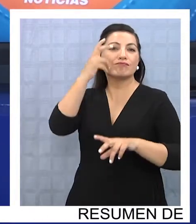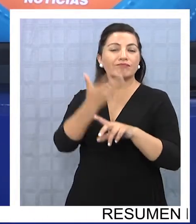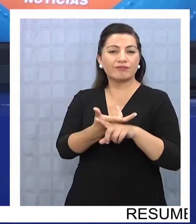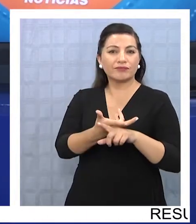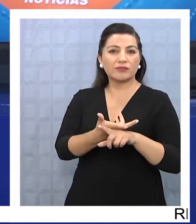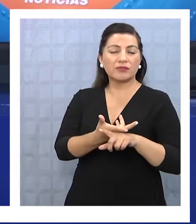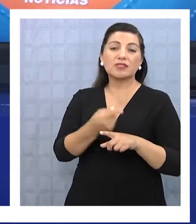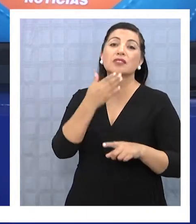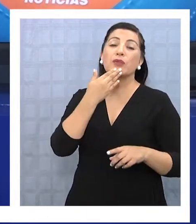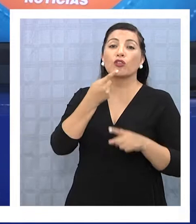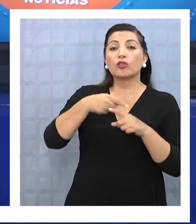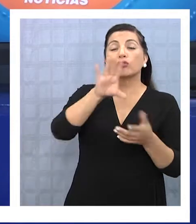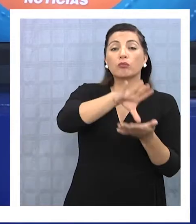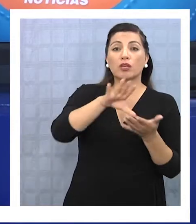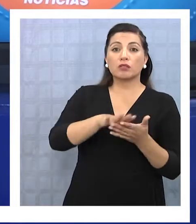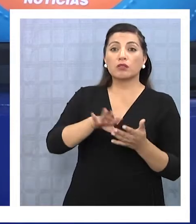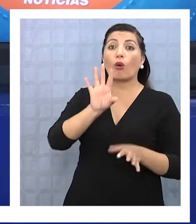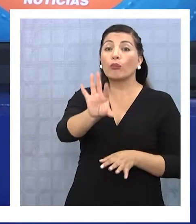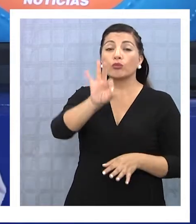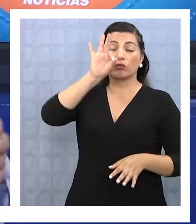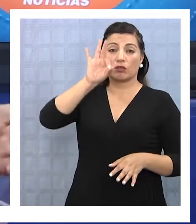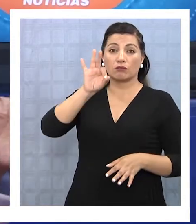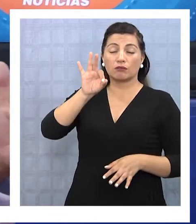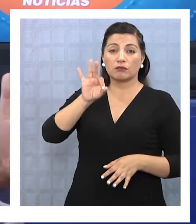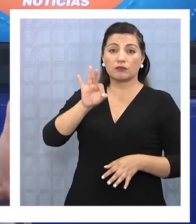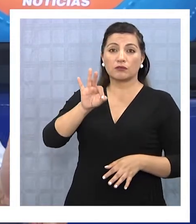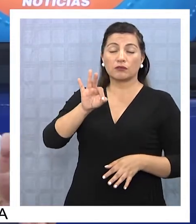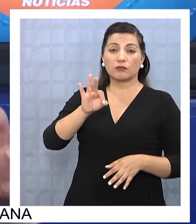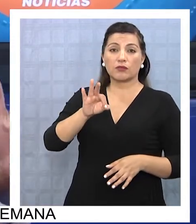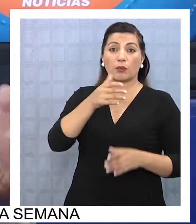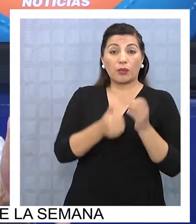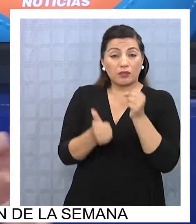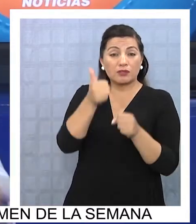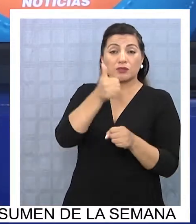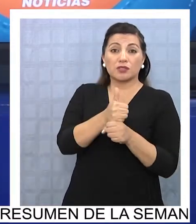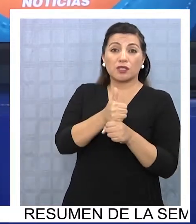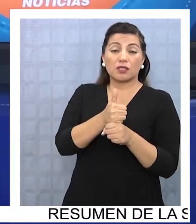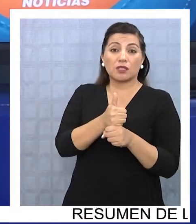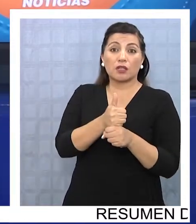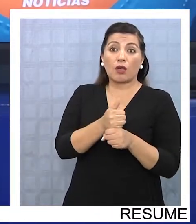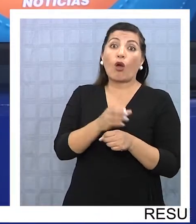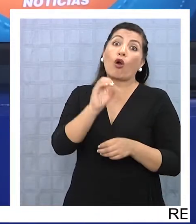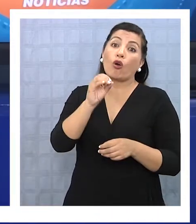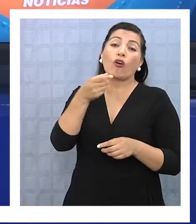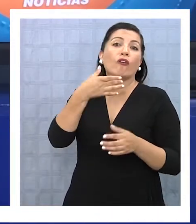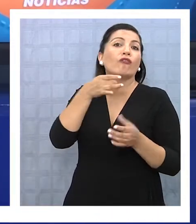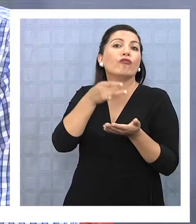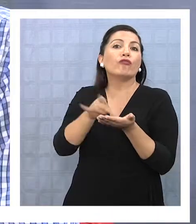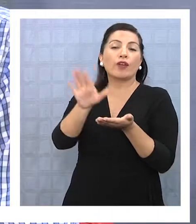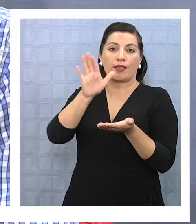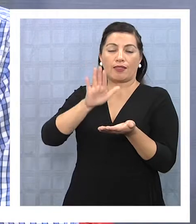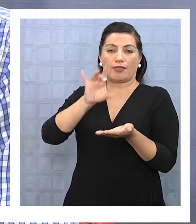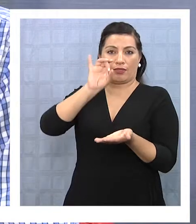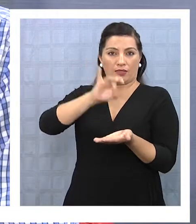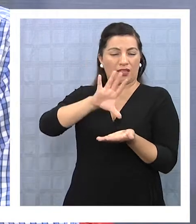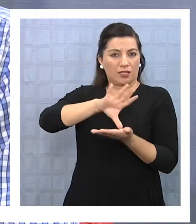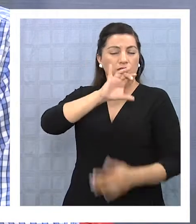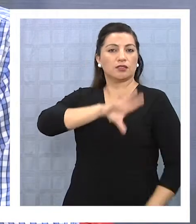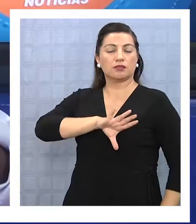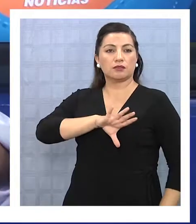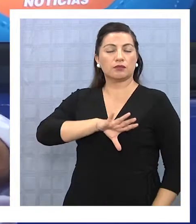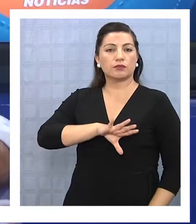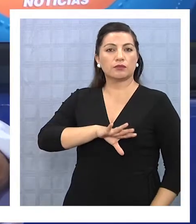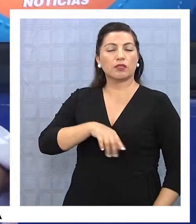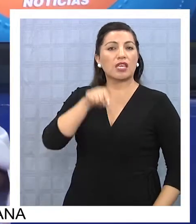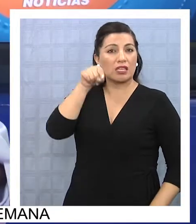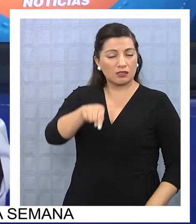eran extranjeros y les dimos la opción de reemplazar la pena en Chile por su expulsión del país. Y en consecuencia,